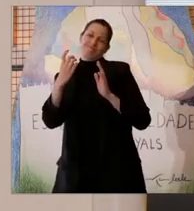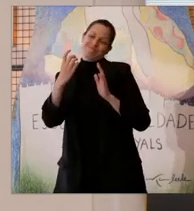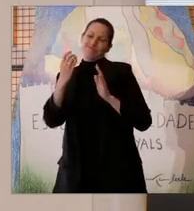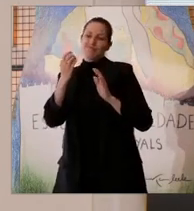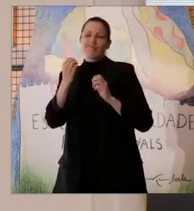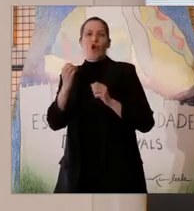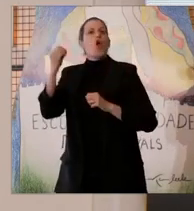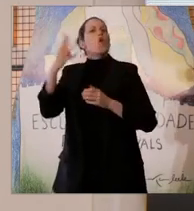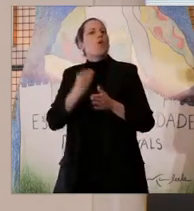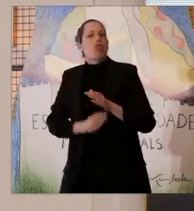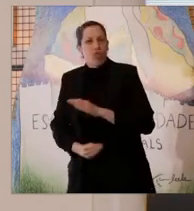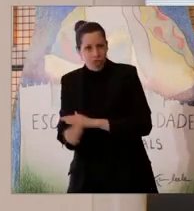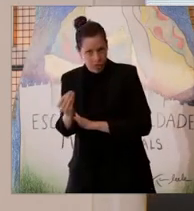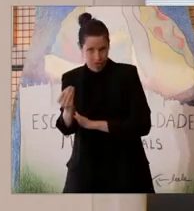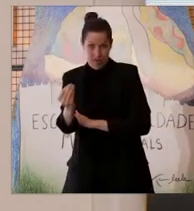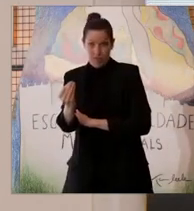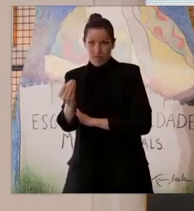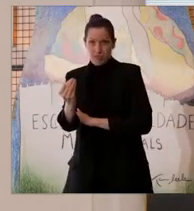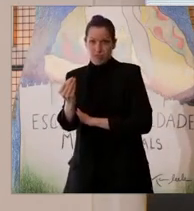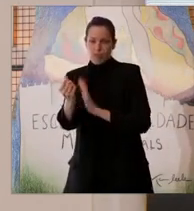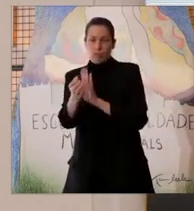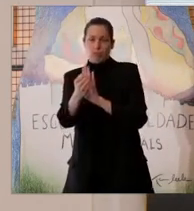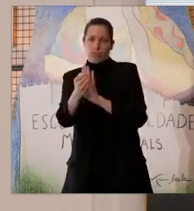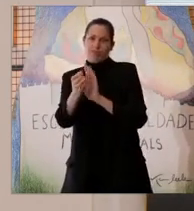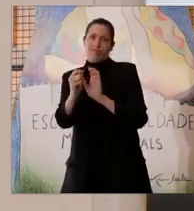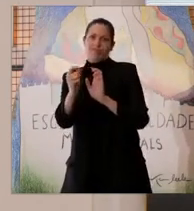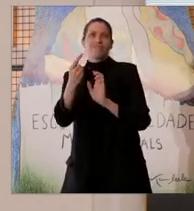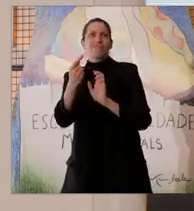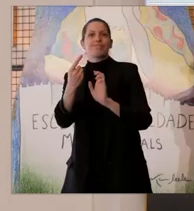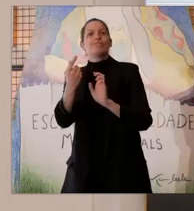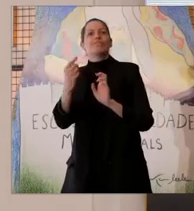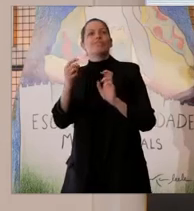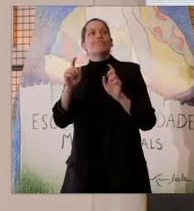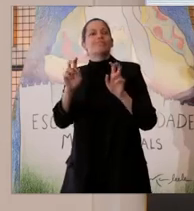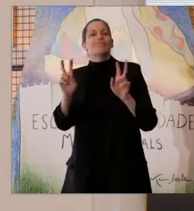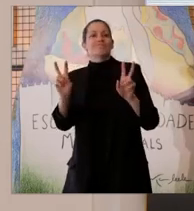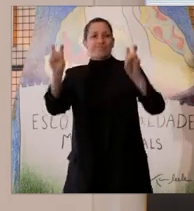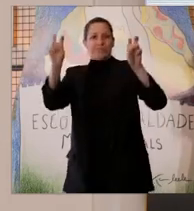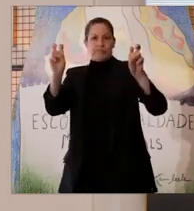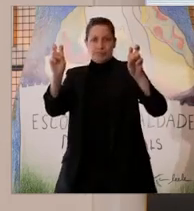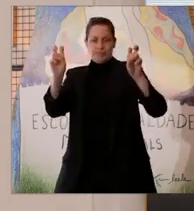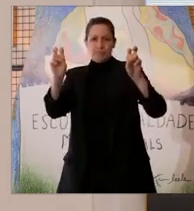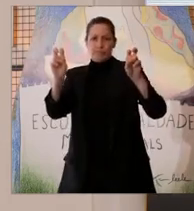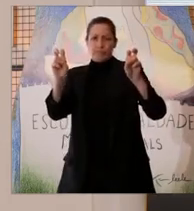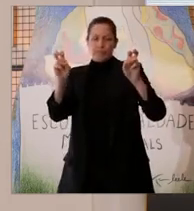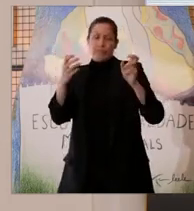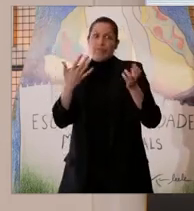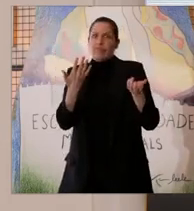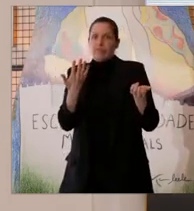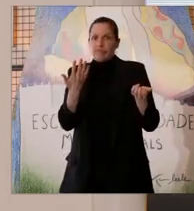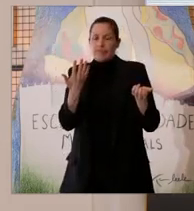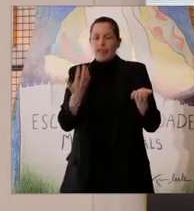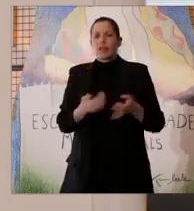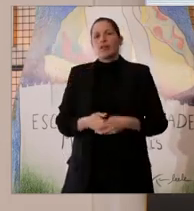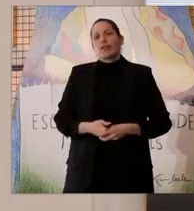lo retuité a él le dije ya con el pantallazo de telemadrid diciendo que Ana Obregón había dado a luz a un niño una niña en Miami